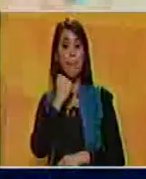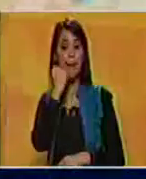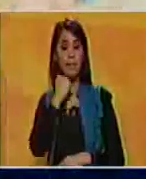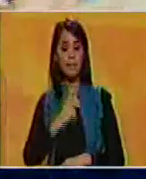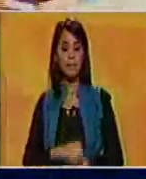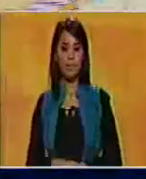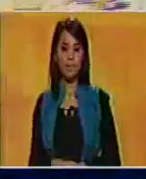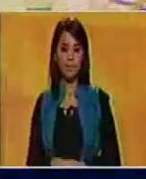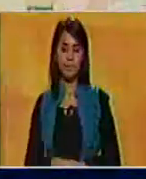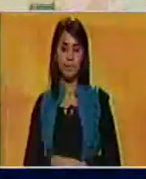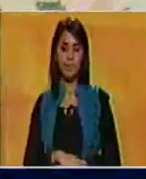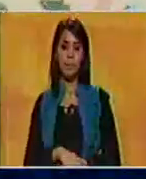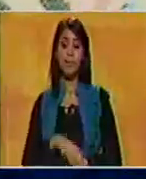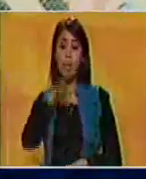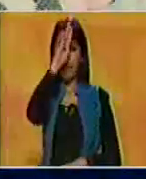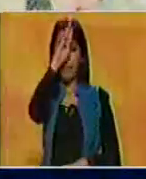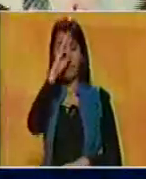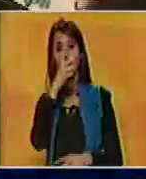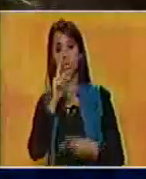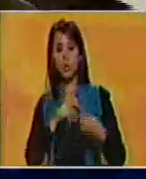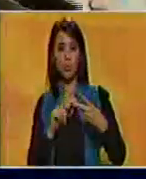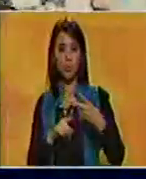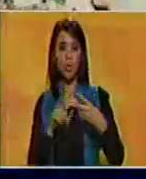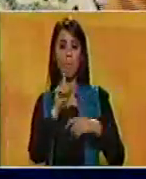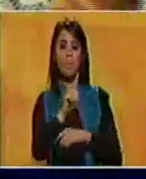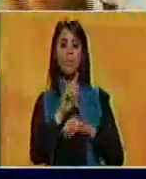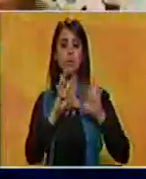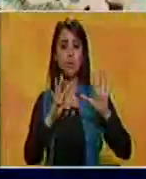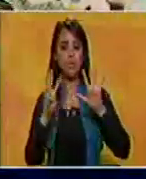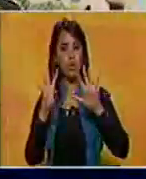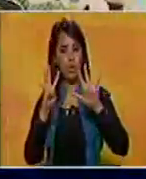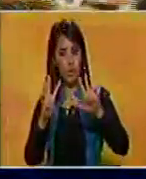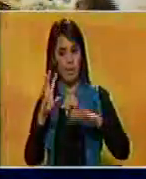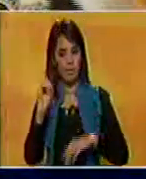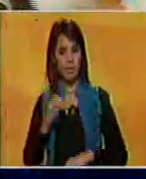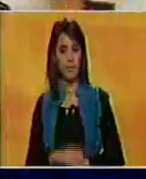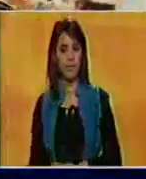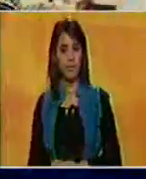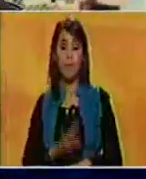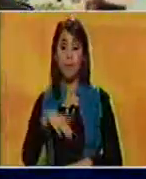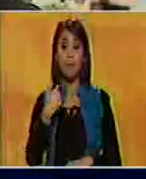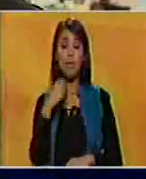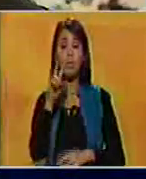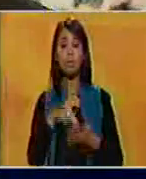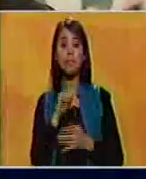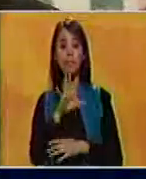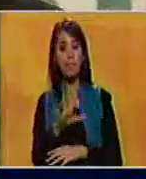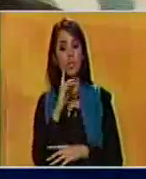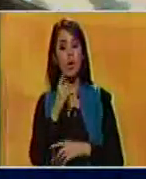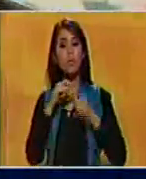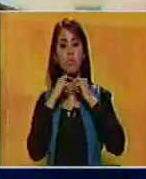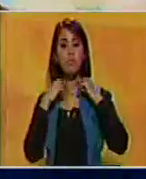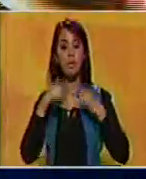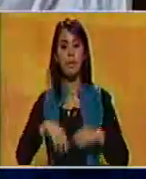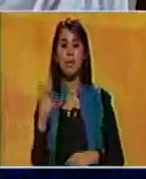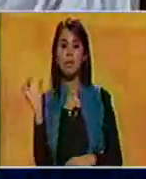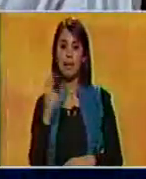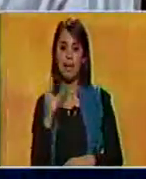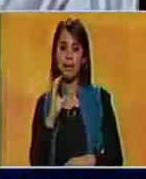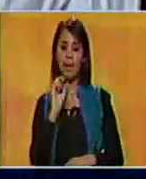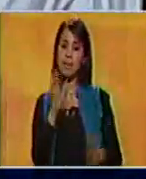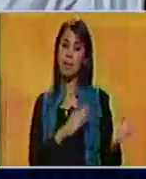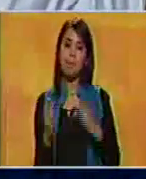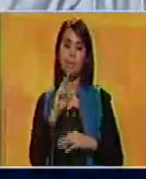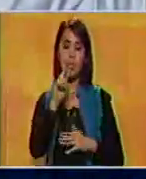entonces papa juan pablo segundo en 1990 posteriormente en 2005 fue nombrado arzobispo de caracas y en marzo de 2006